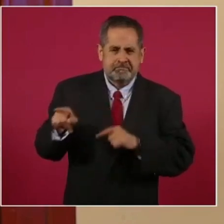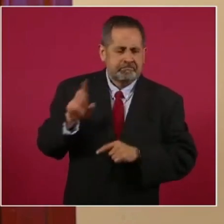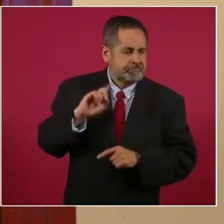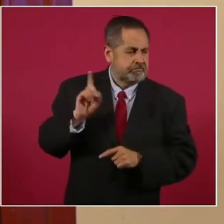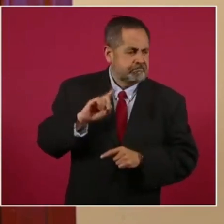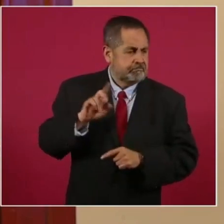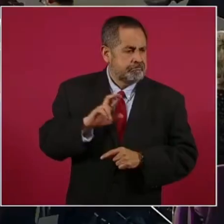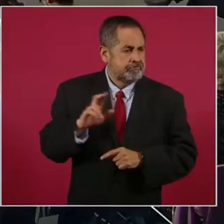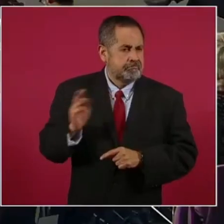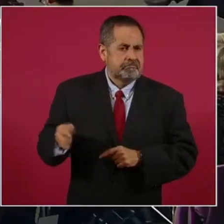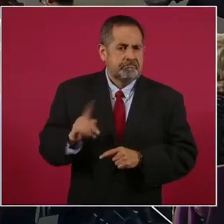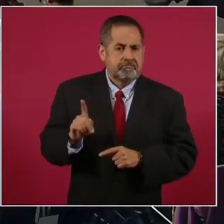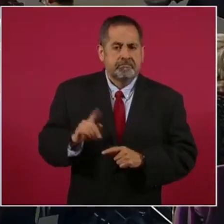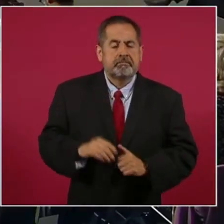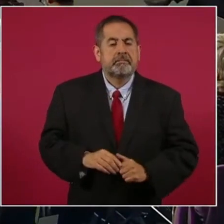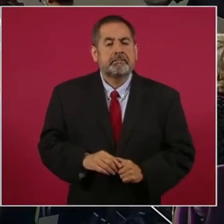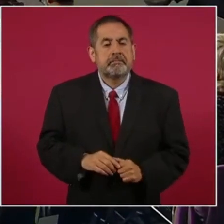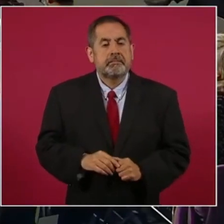cuando